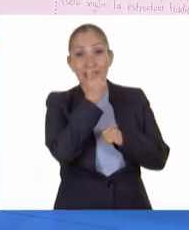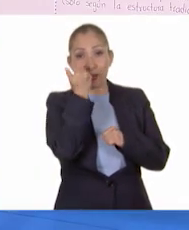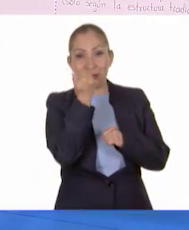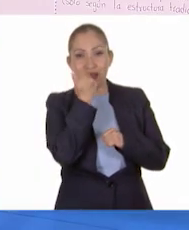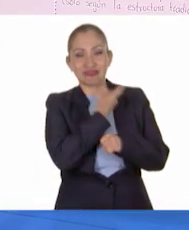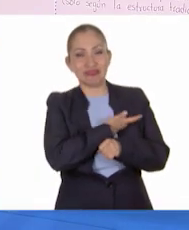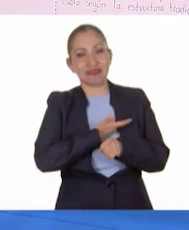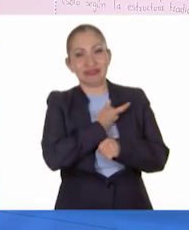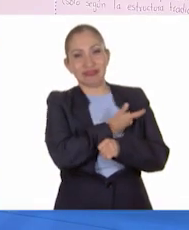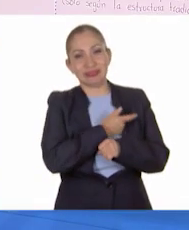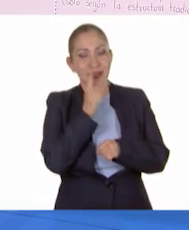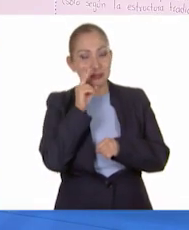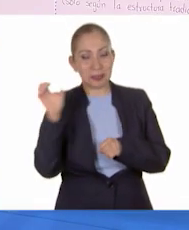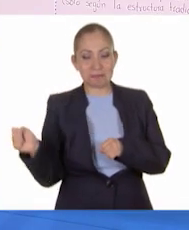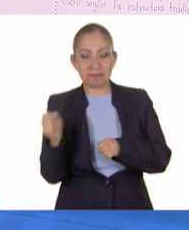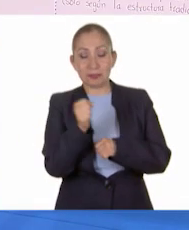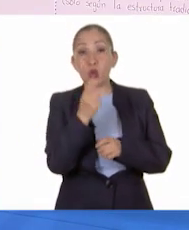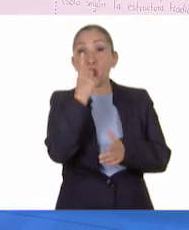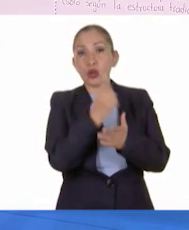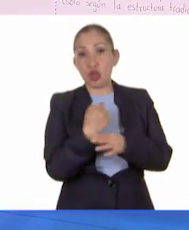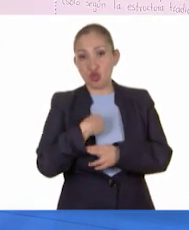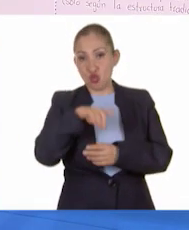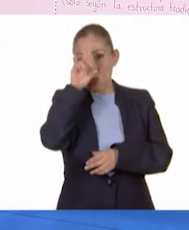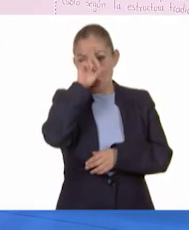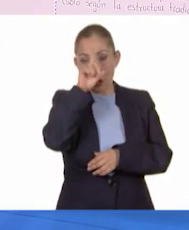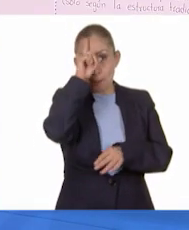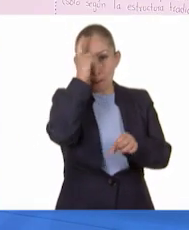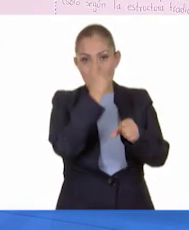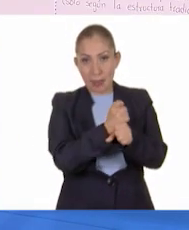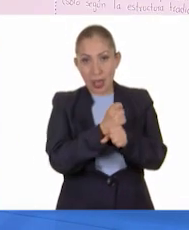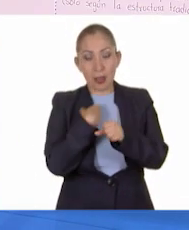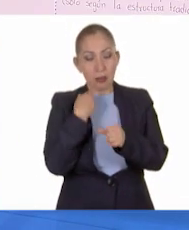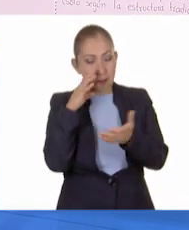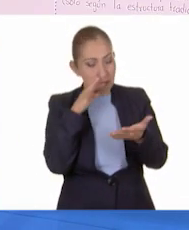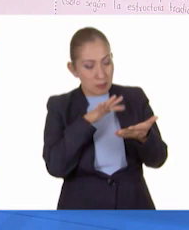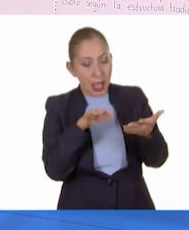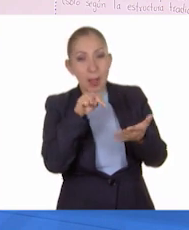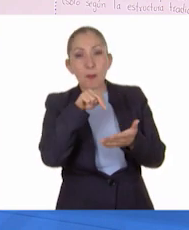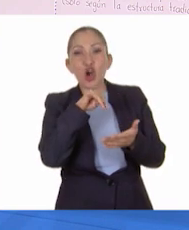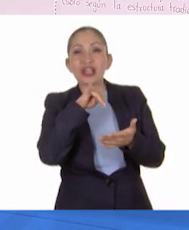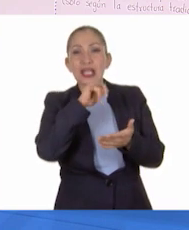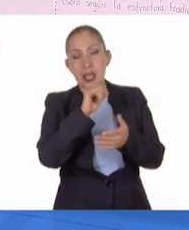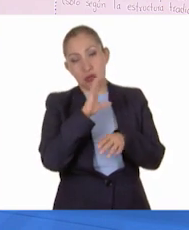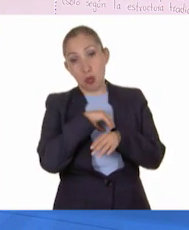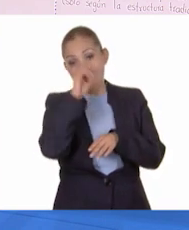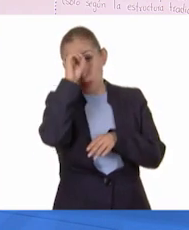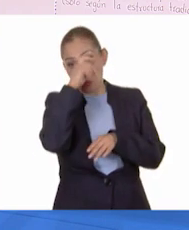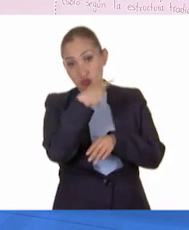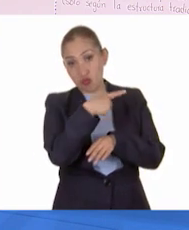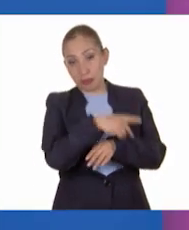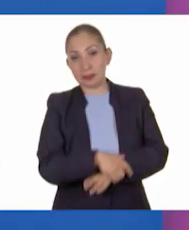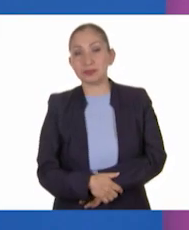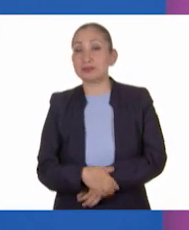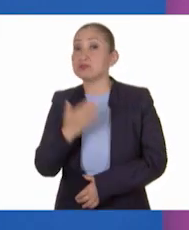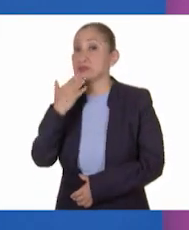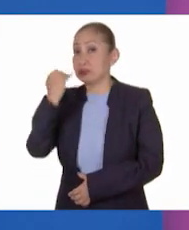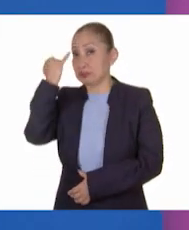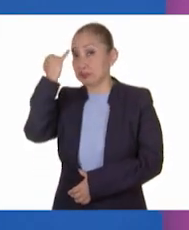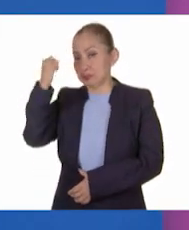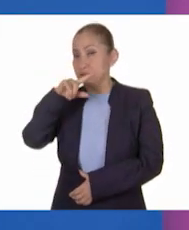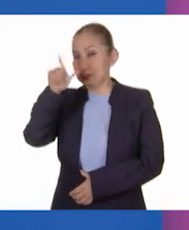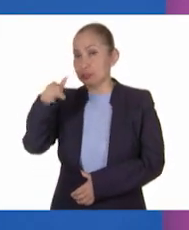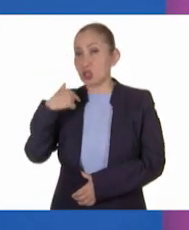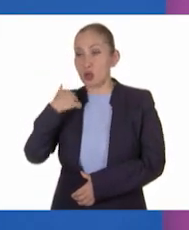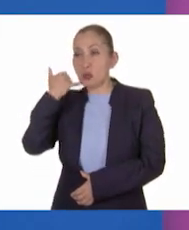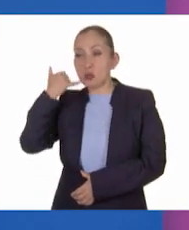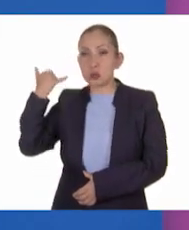estudiantes les encantará. Lo único que sugiero es que primero consultemos a Mónica para pedirle su opinión. Ah, buena idea, Gaby. Al rato que